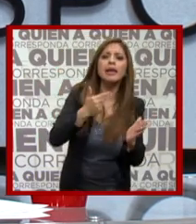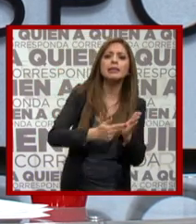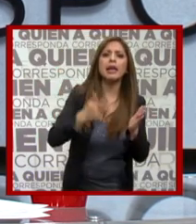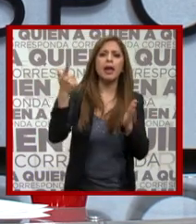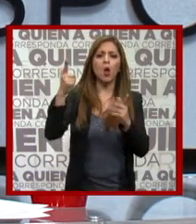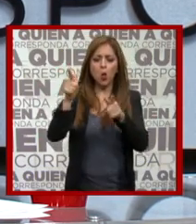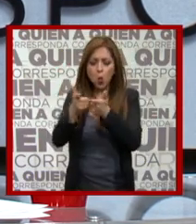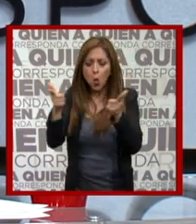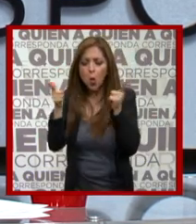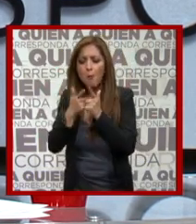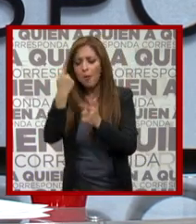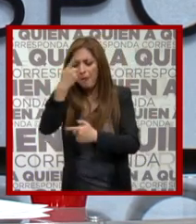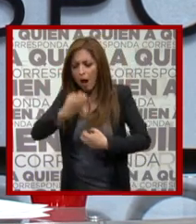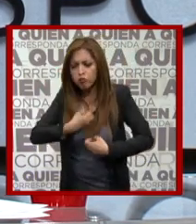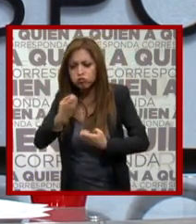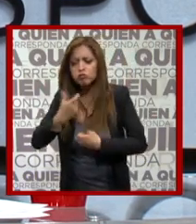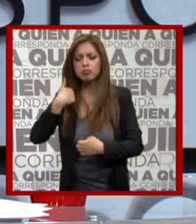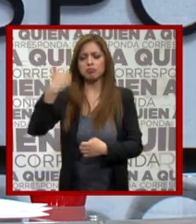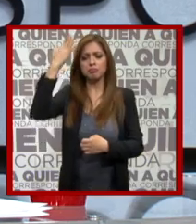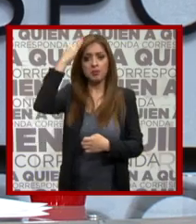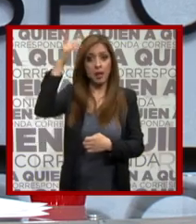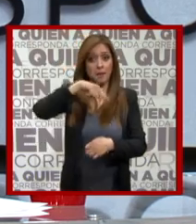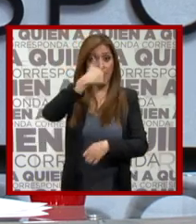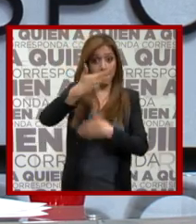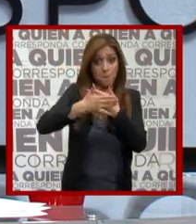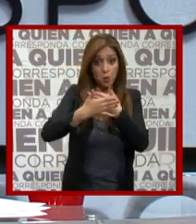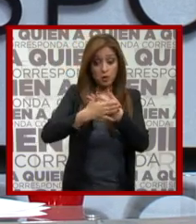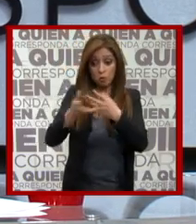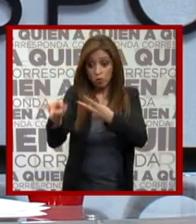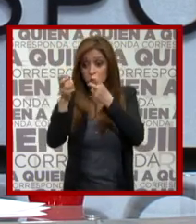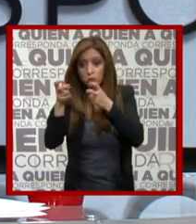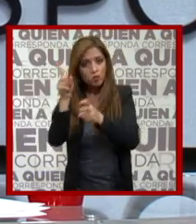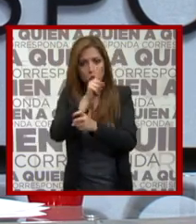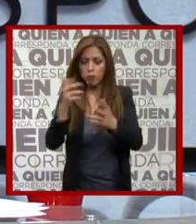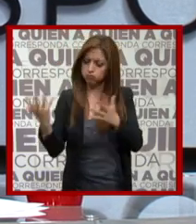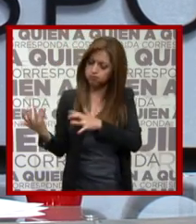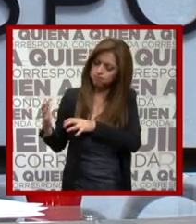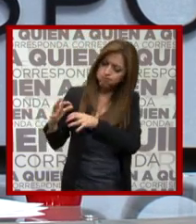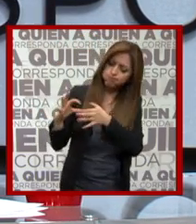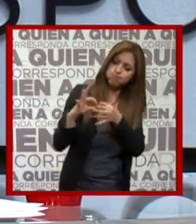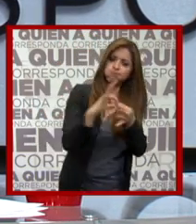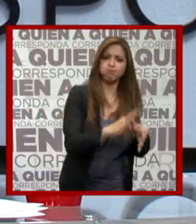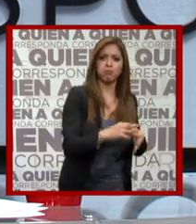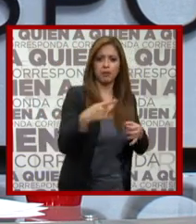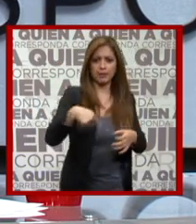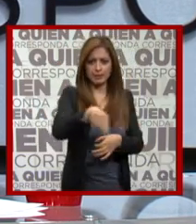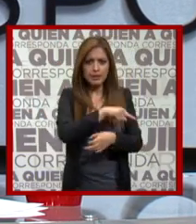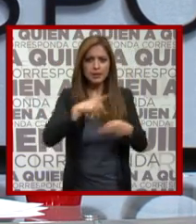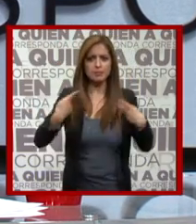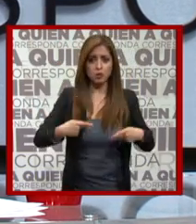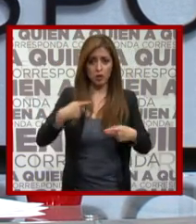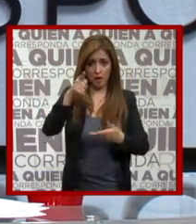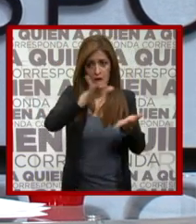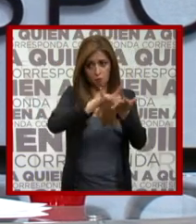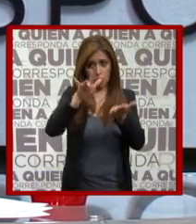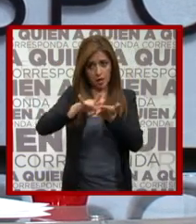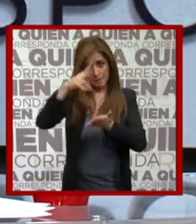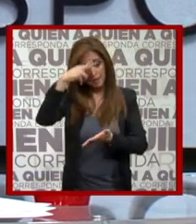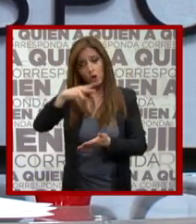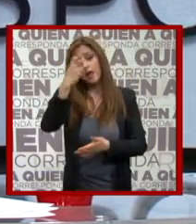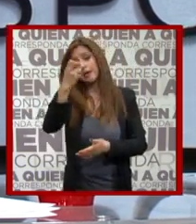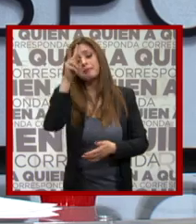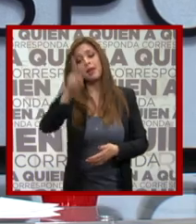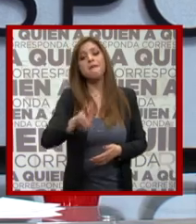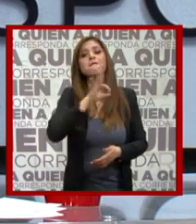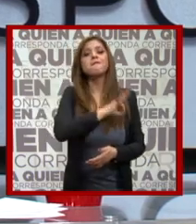para integrarlos de nuevo a la sociedad y que no vuelvan a delinquir, que se incorporen a la sociedad y hagan algo por México. Y eso está sucediendo.